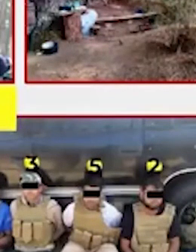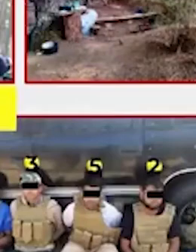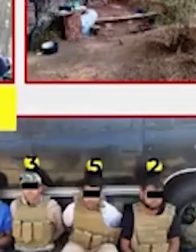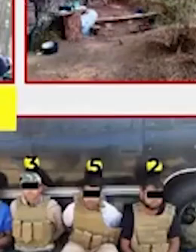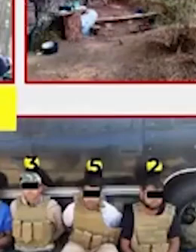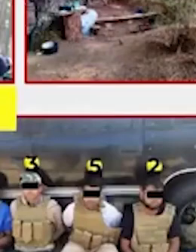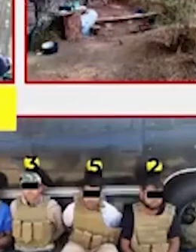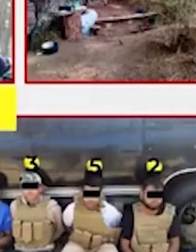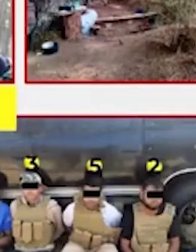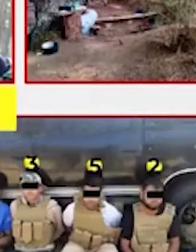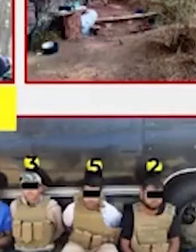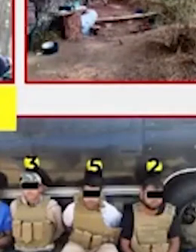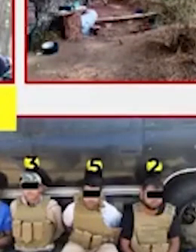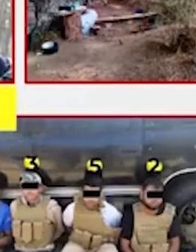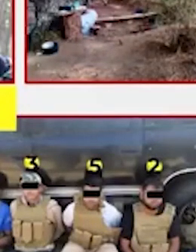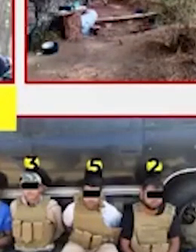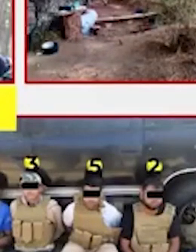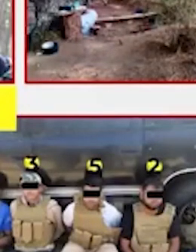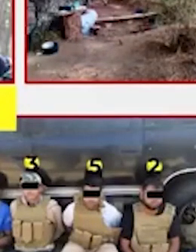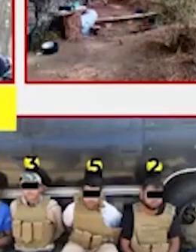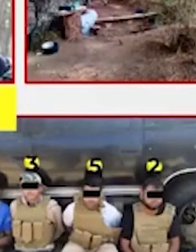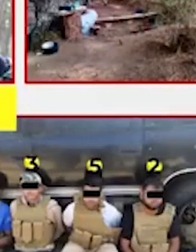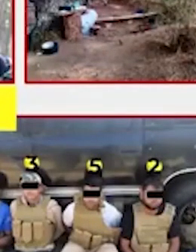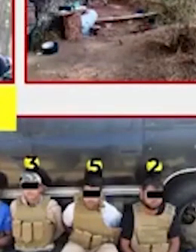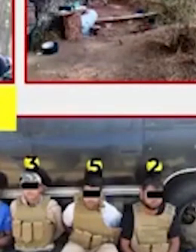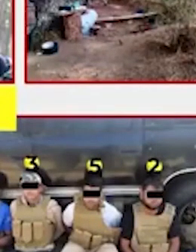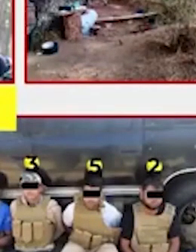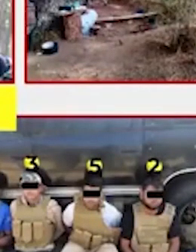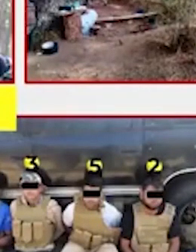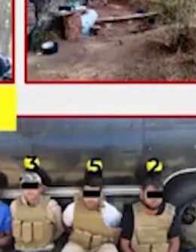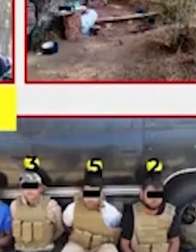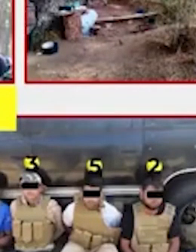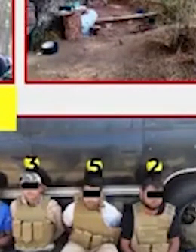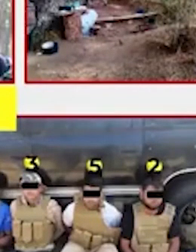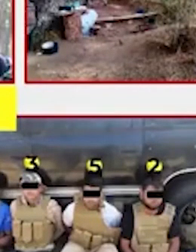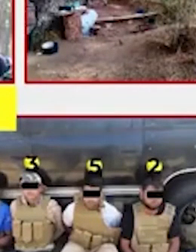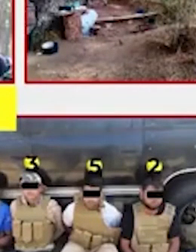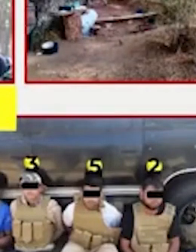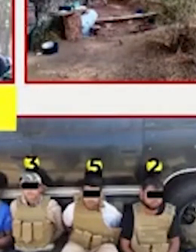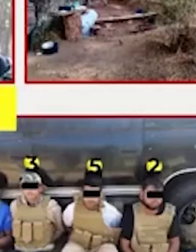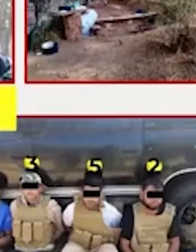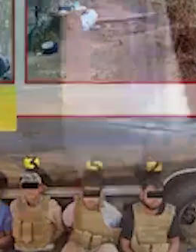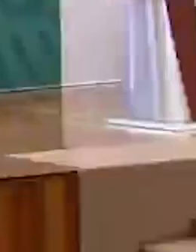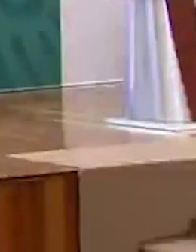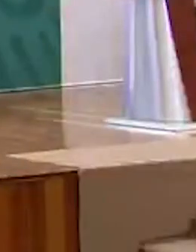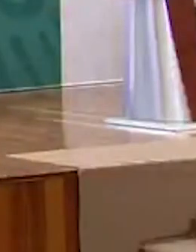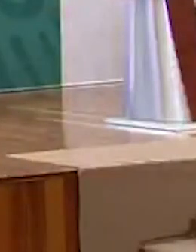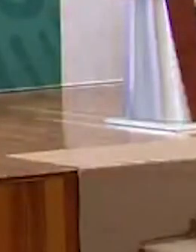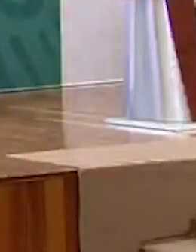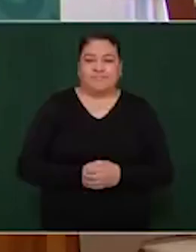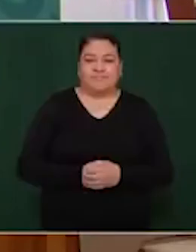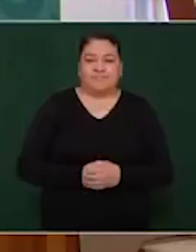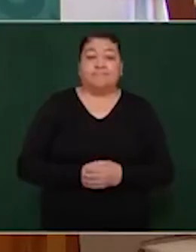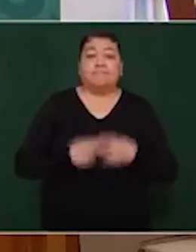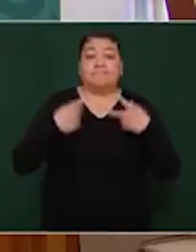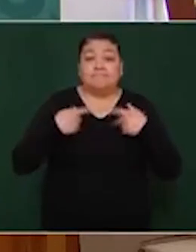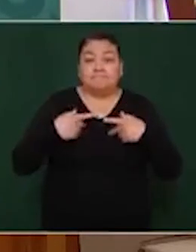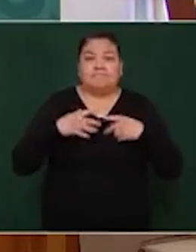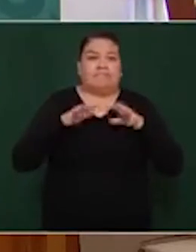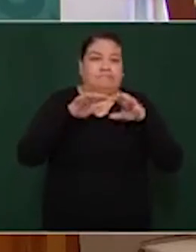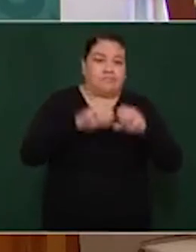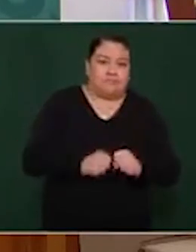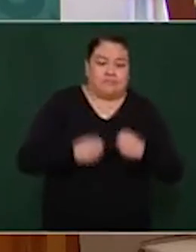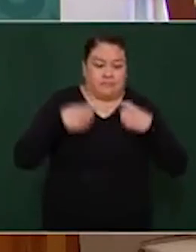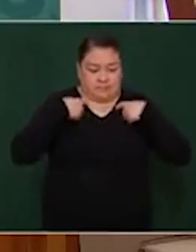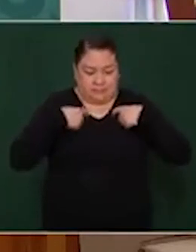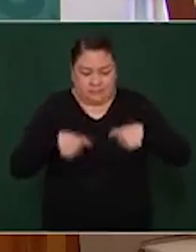personas con distinto material de armas, cartuchos, chalecos tácticos